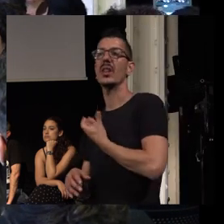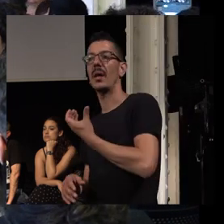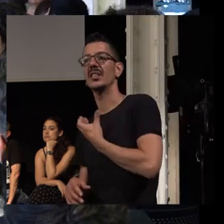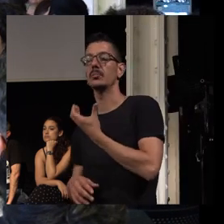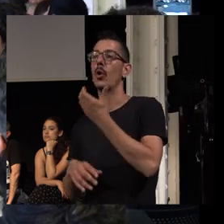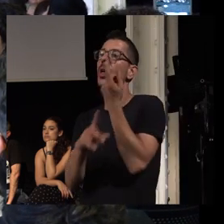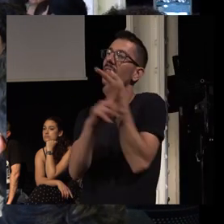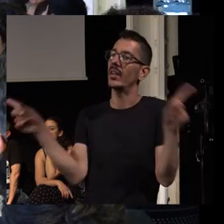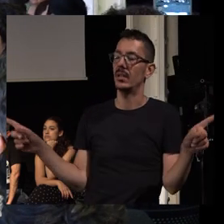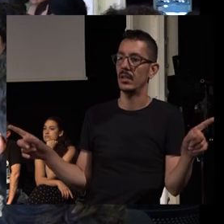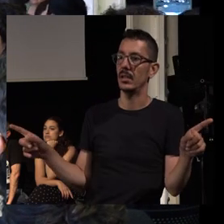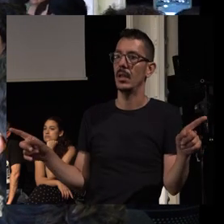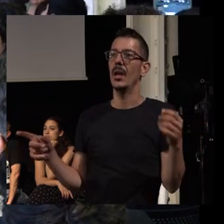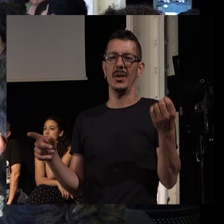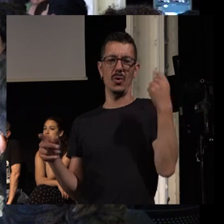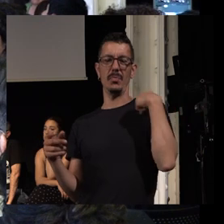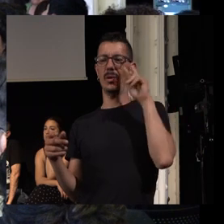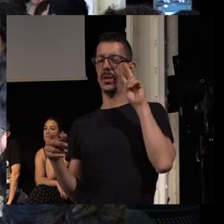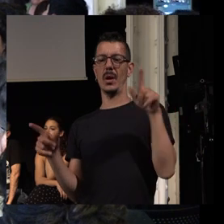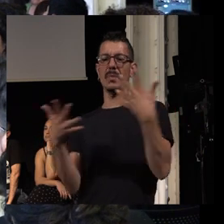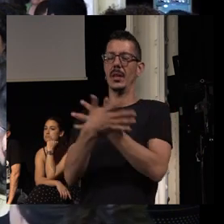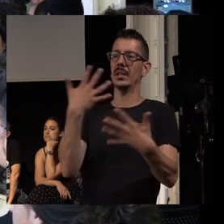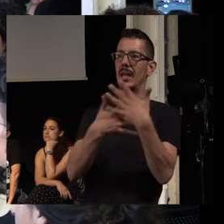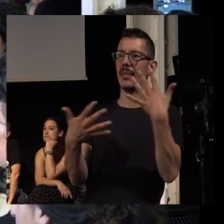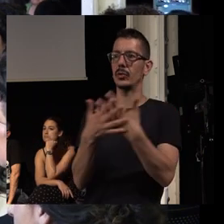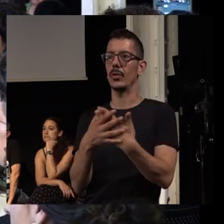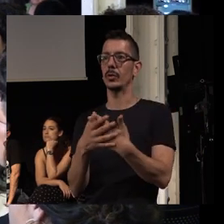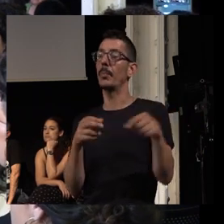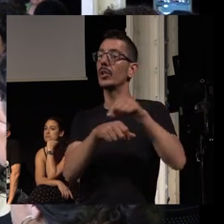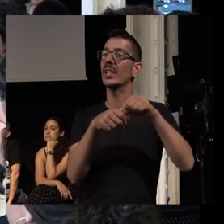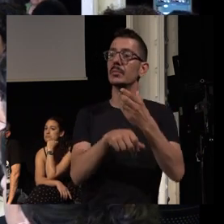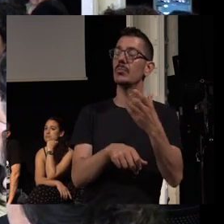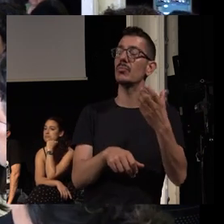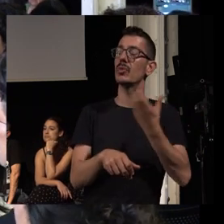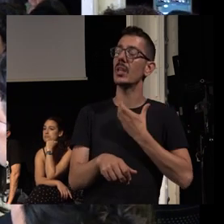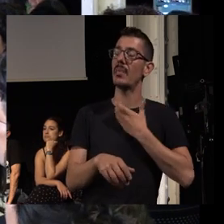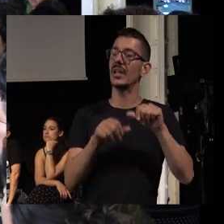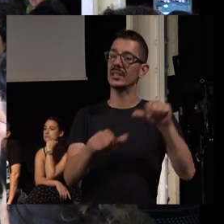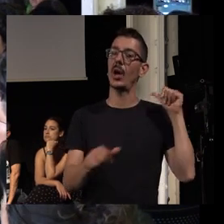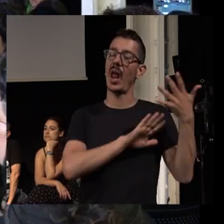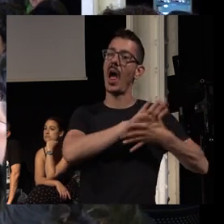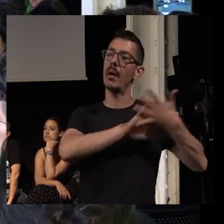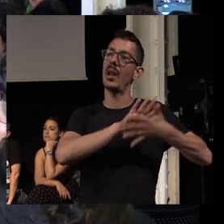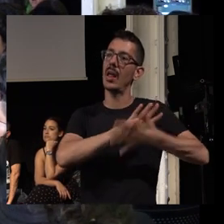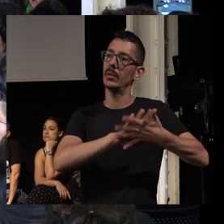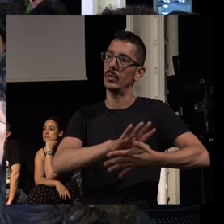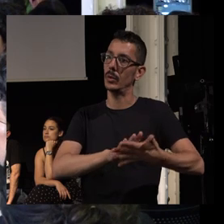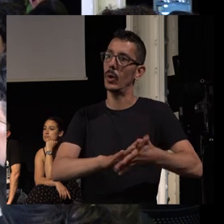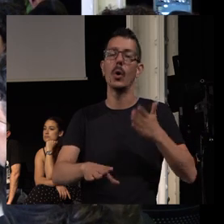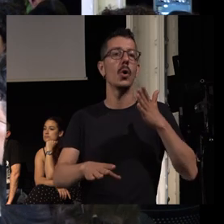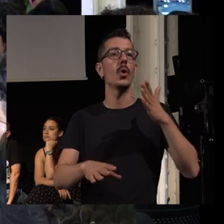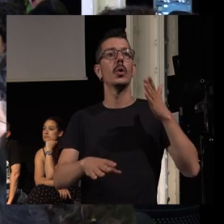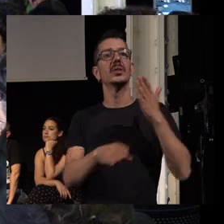menos esa sensación, y me parece que es como las políticas municipales de las que se han estado hablando, no siempre, pero creo que tienen una